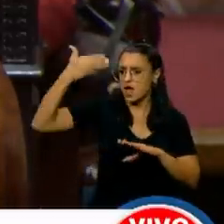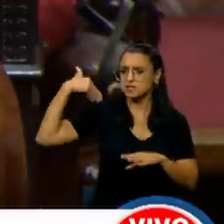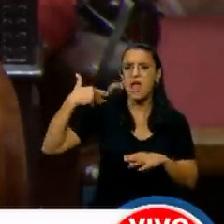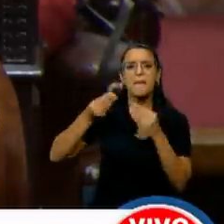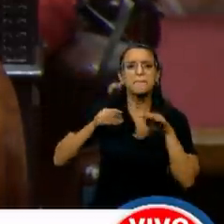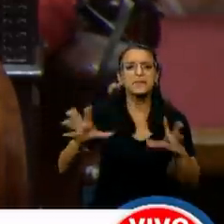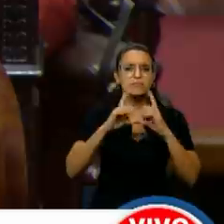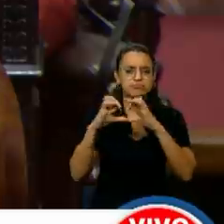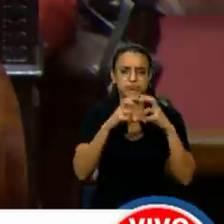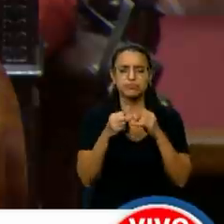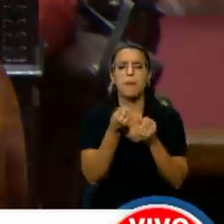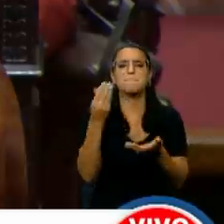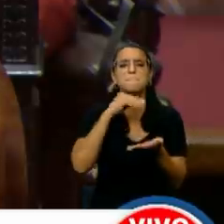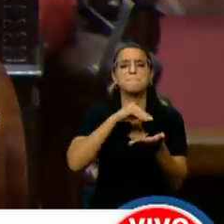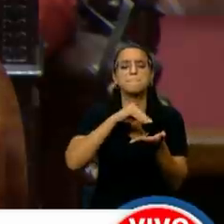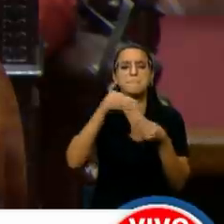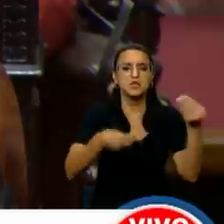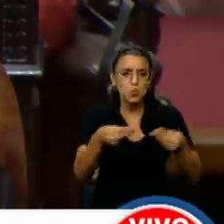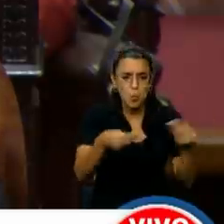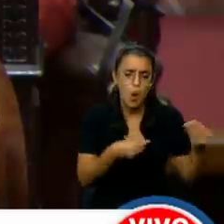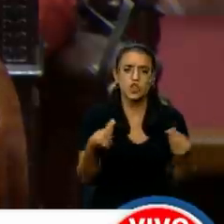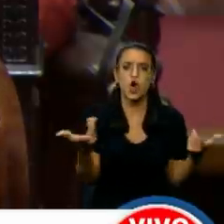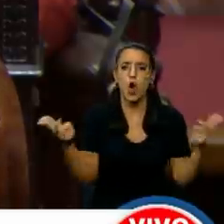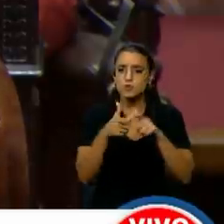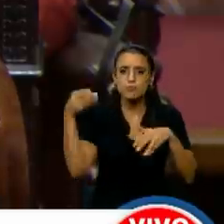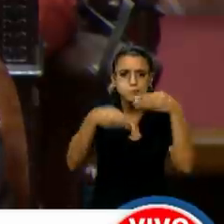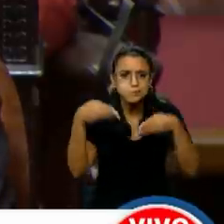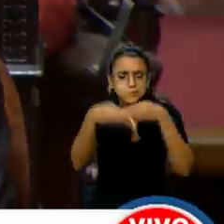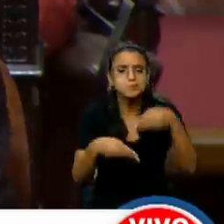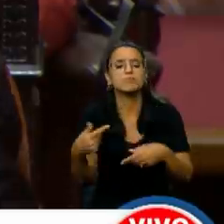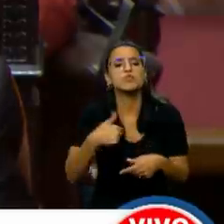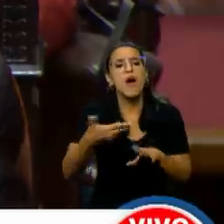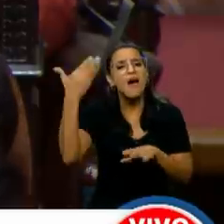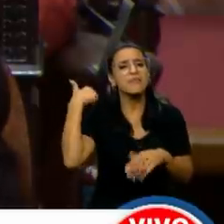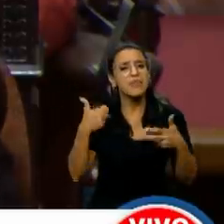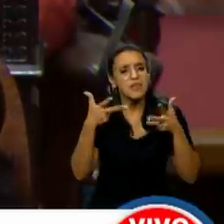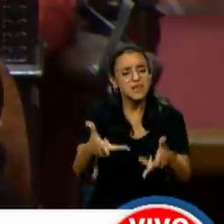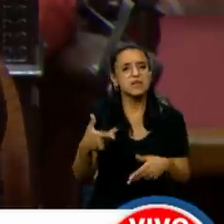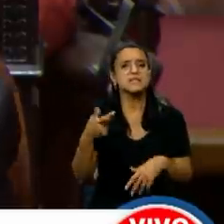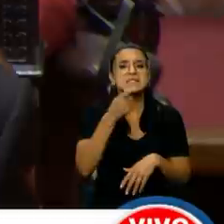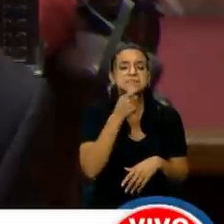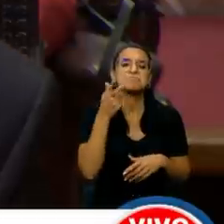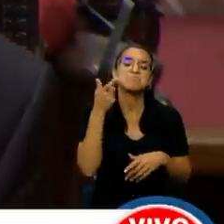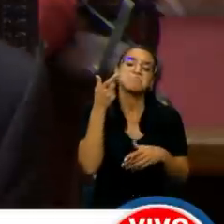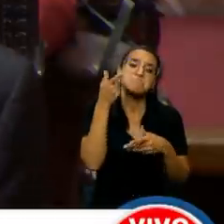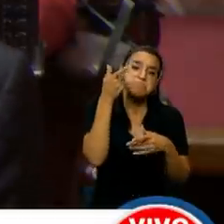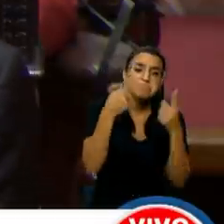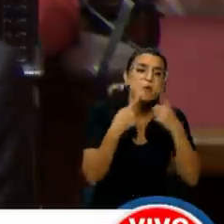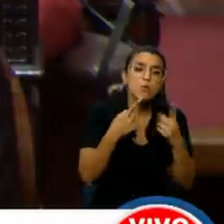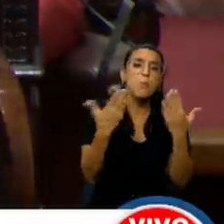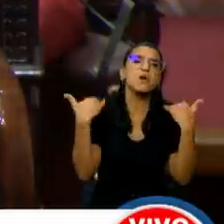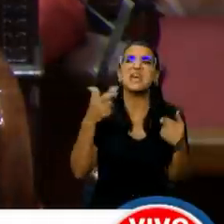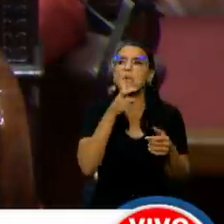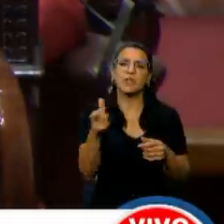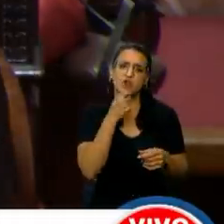desde que se inició el tratamiento del presupuesto a la comisión y como dije se hicieron preguntas y pueden no gustar la